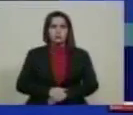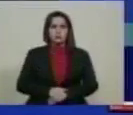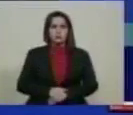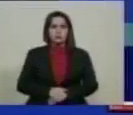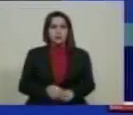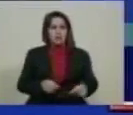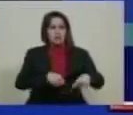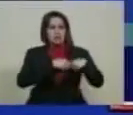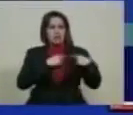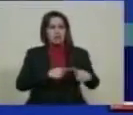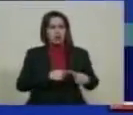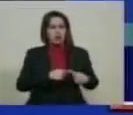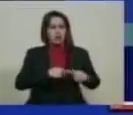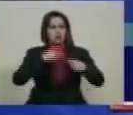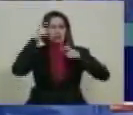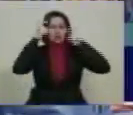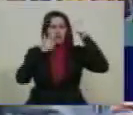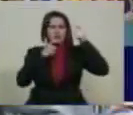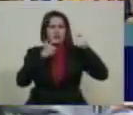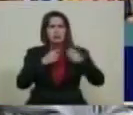desde el corazón de chavista,